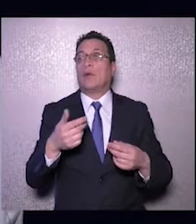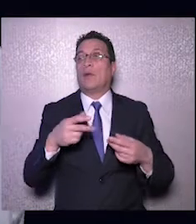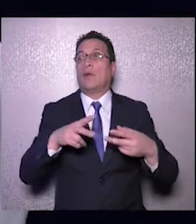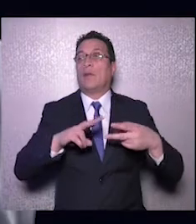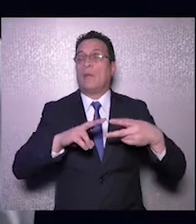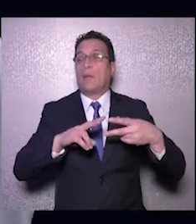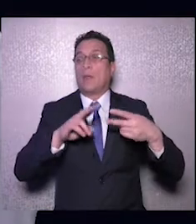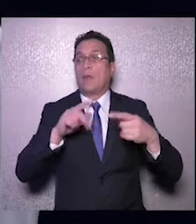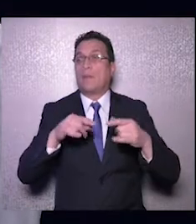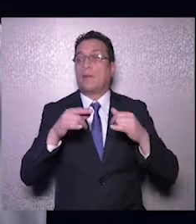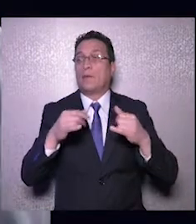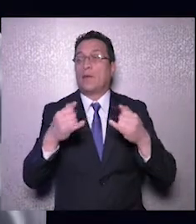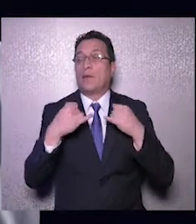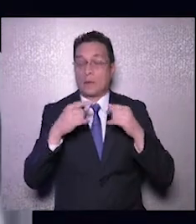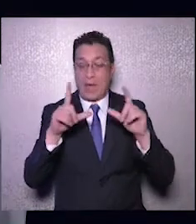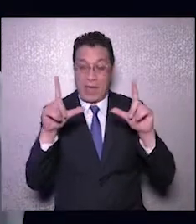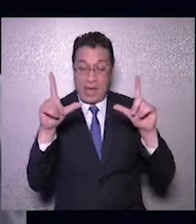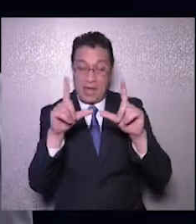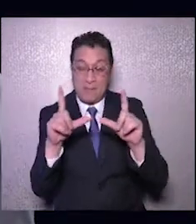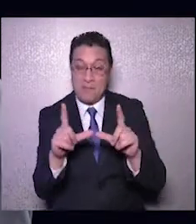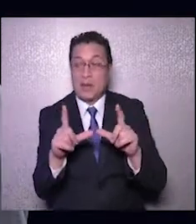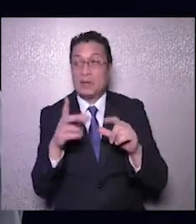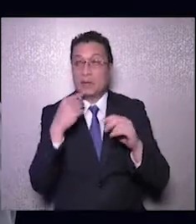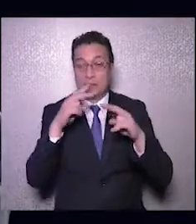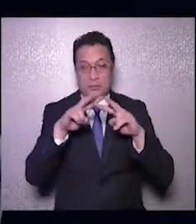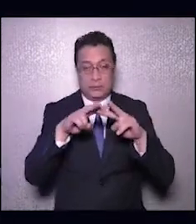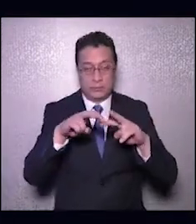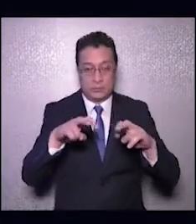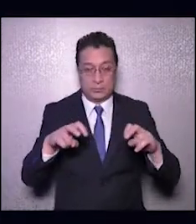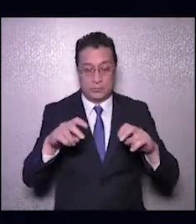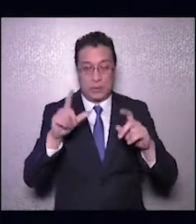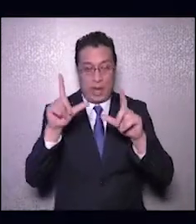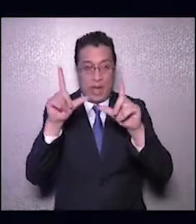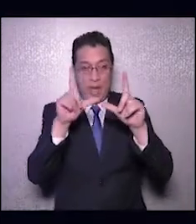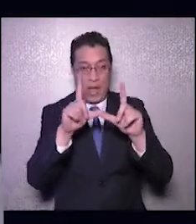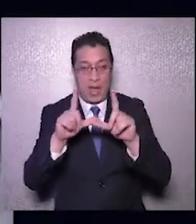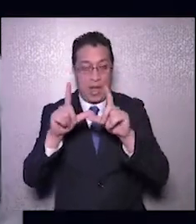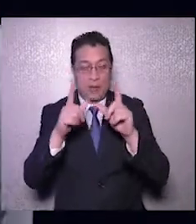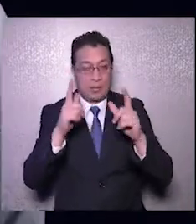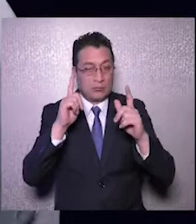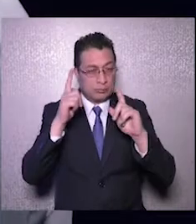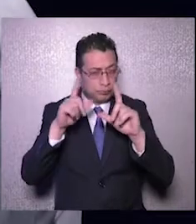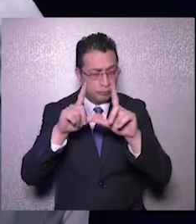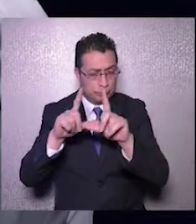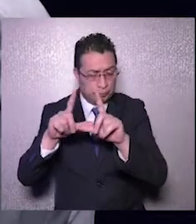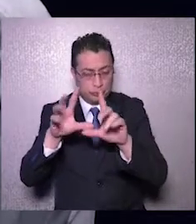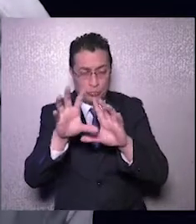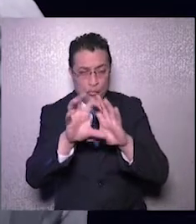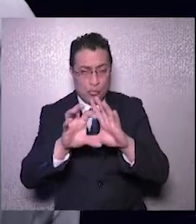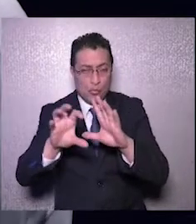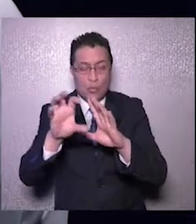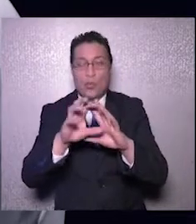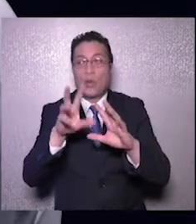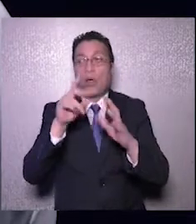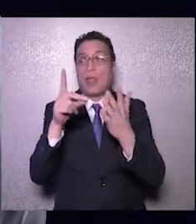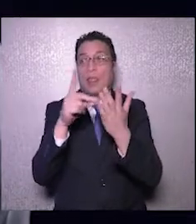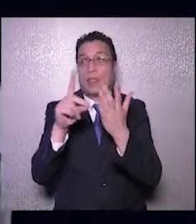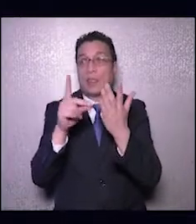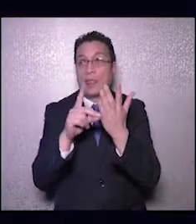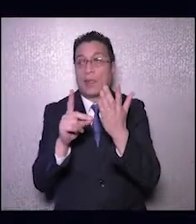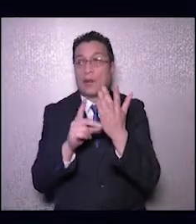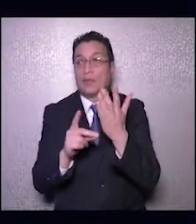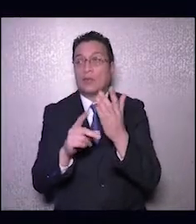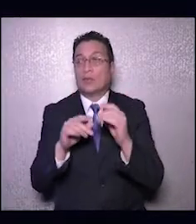En informática en imágenes, análisis de reconstrucción de imágenes de resonancia, por ejemplo. Diagnóstico asistido